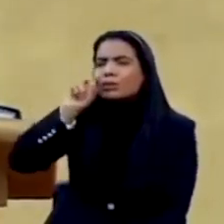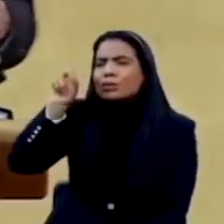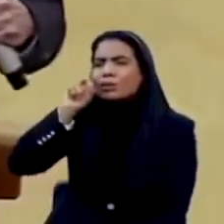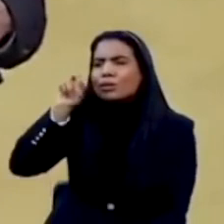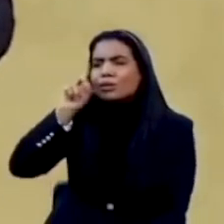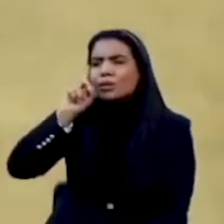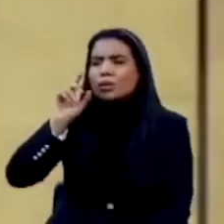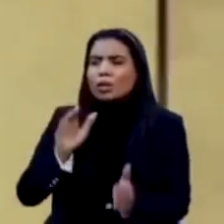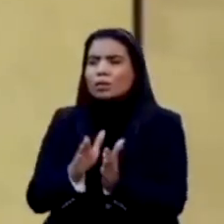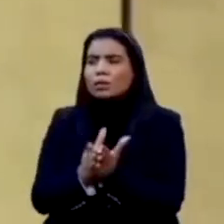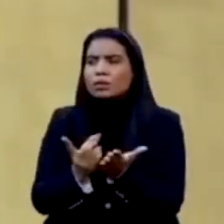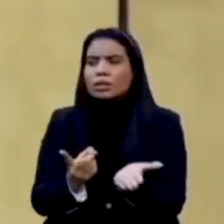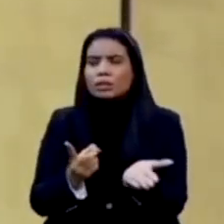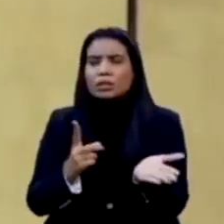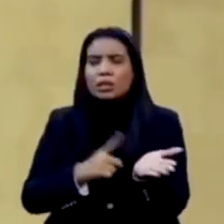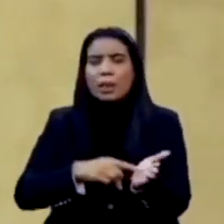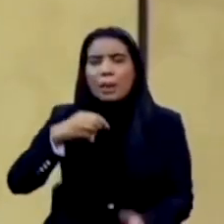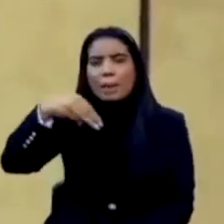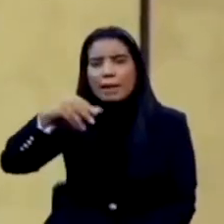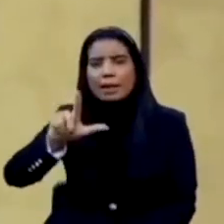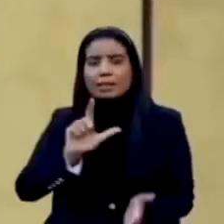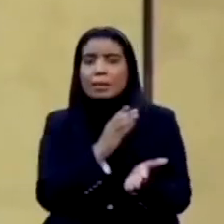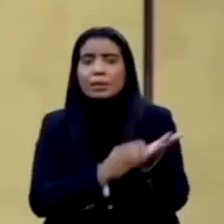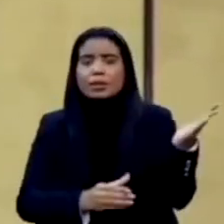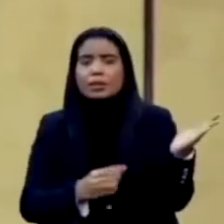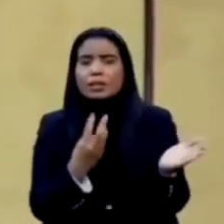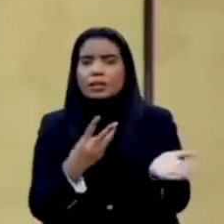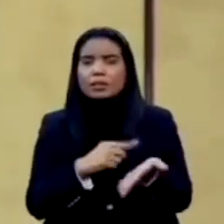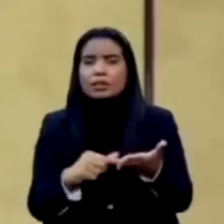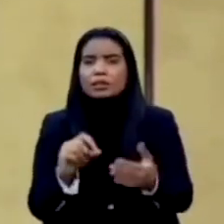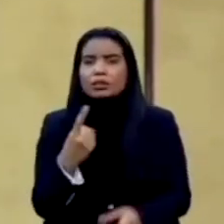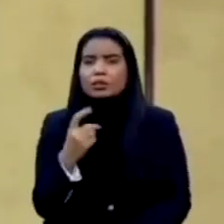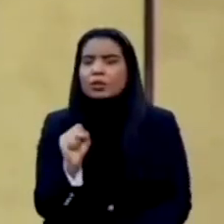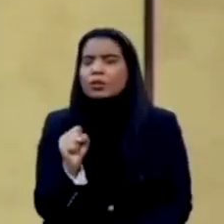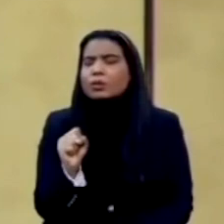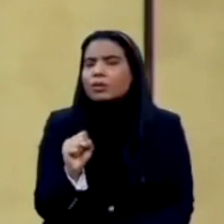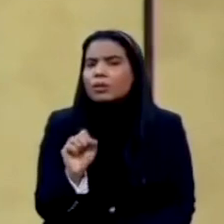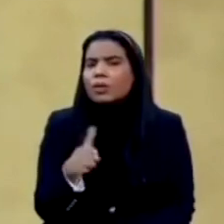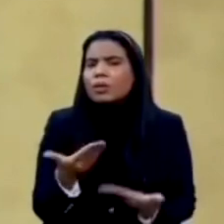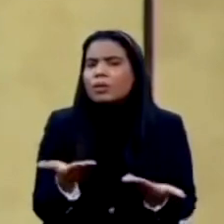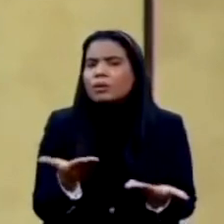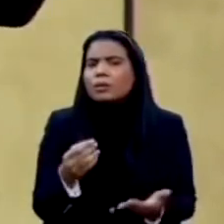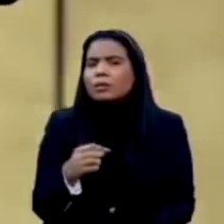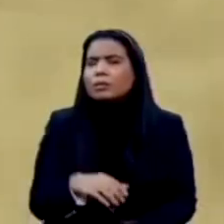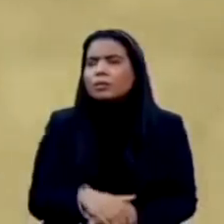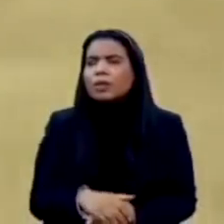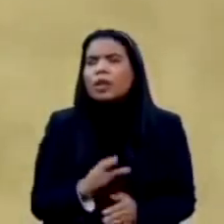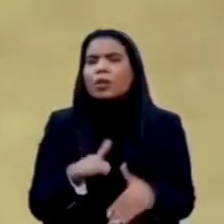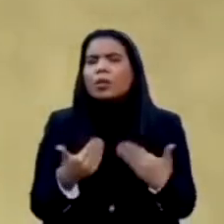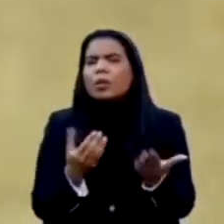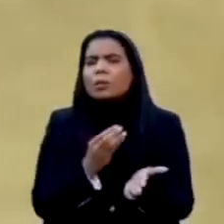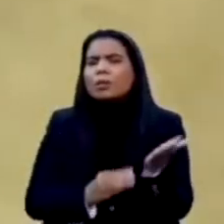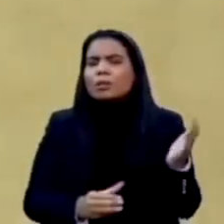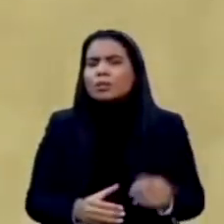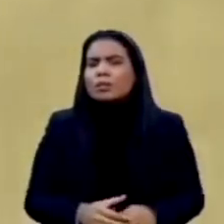dedo aquí malaquías capítulo 3 versículos 18 cuál es el libro cuál es el capítulo